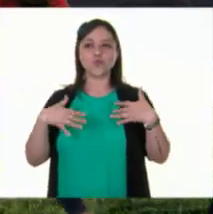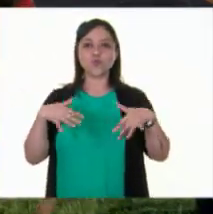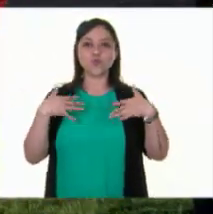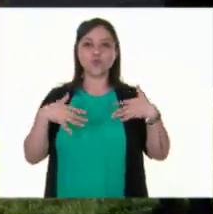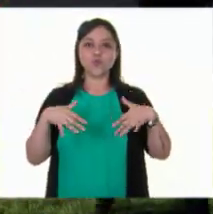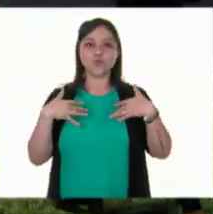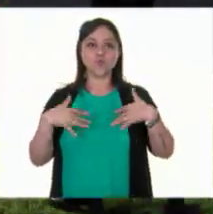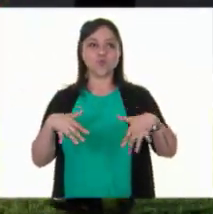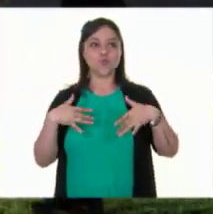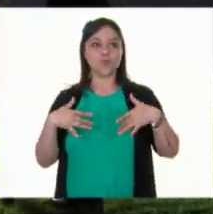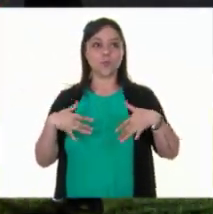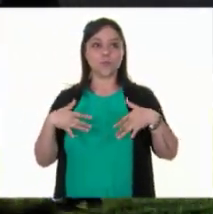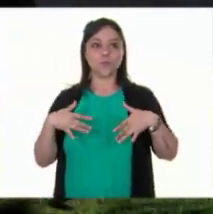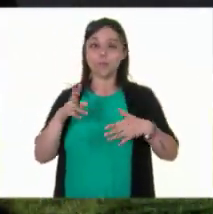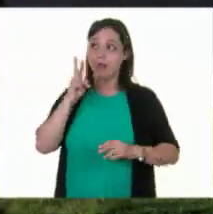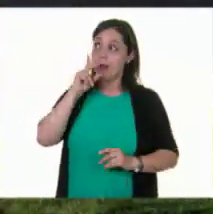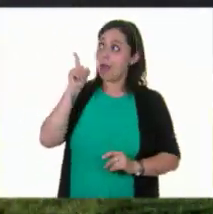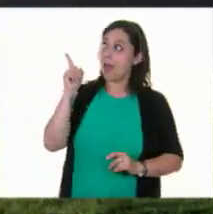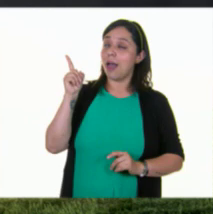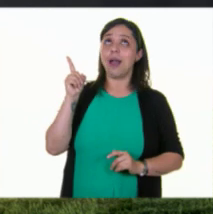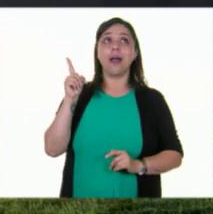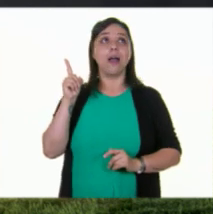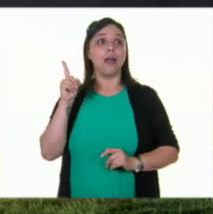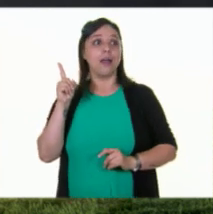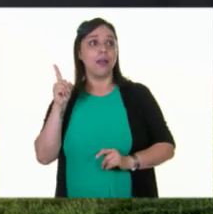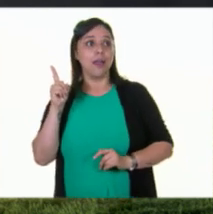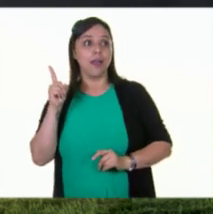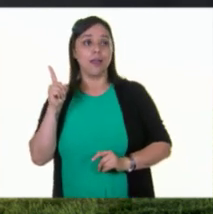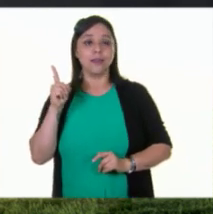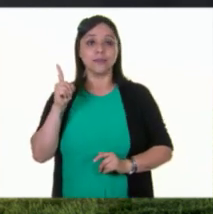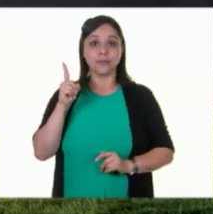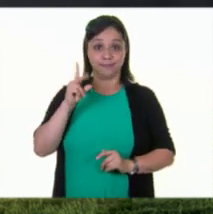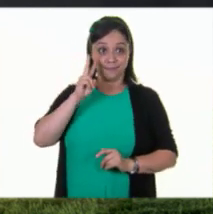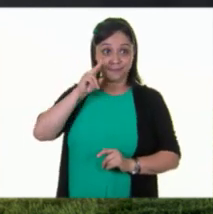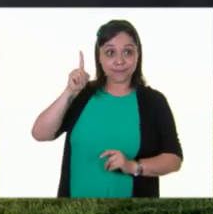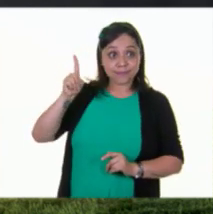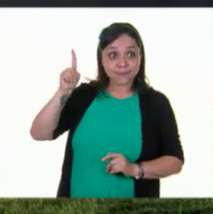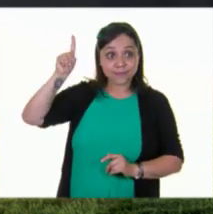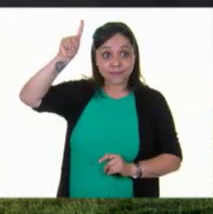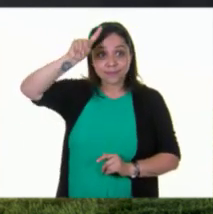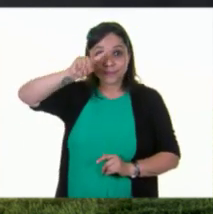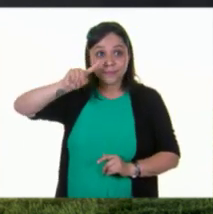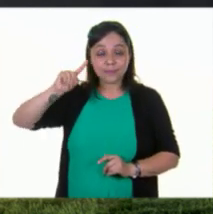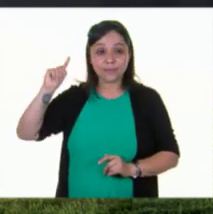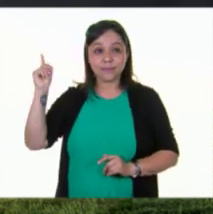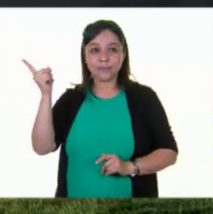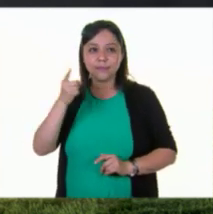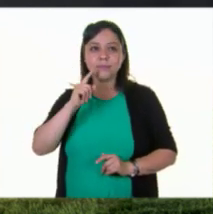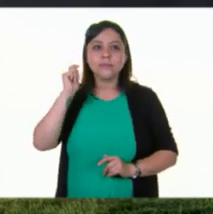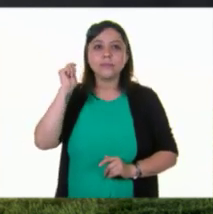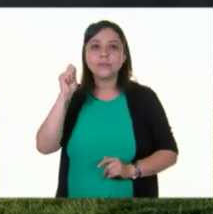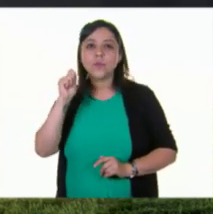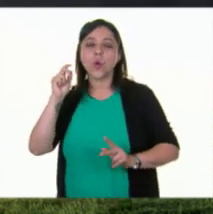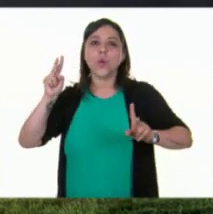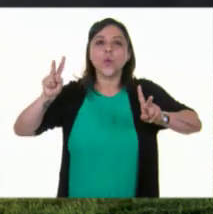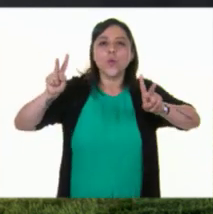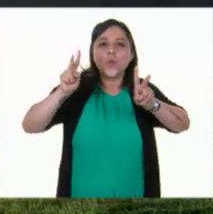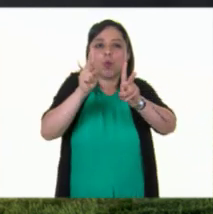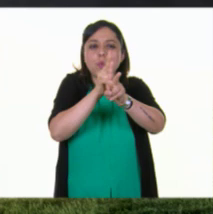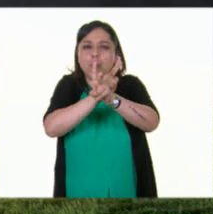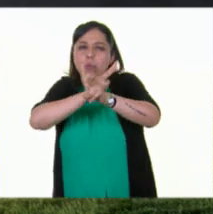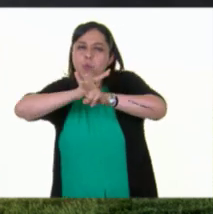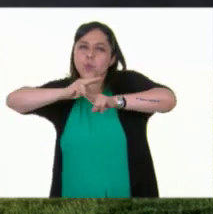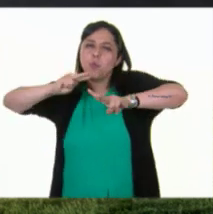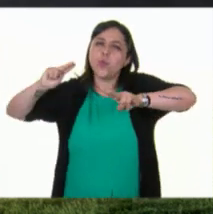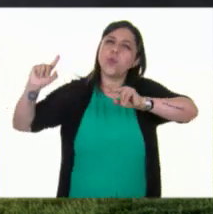¡Wow! ¿Ya viste? Mira, Larisa, aquí podemos observar cómo el tornado Joplin se